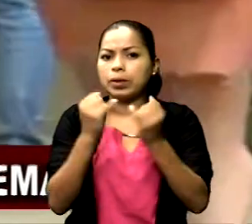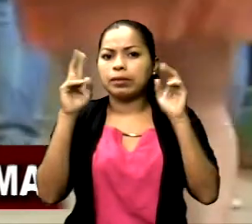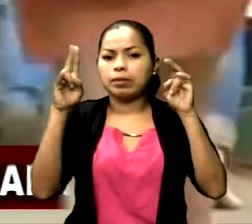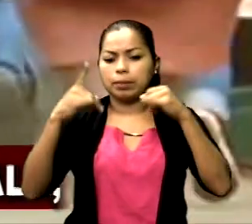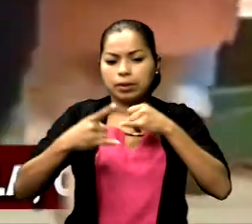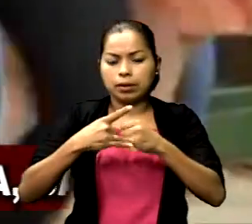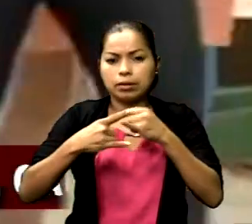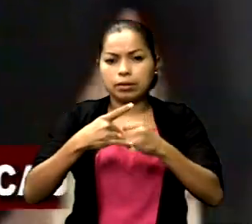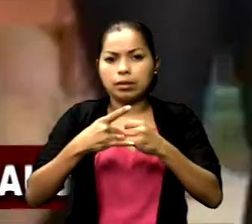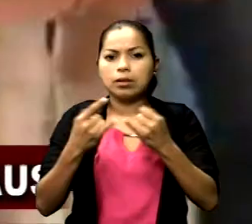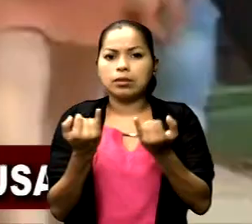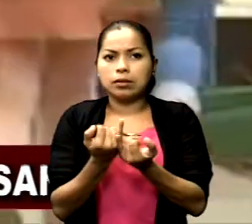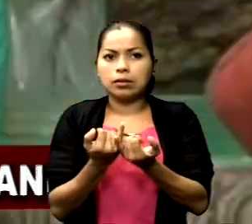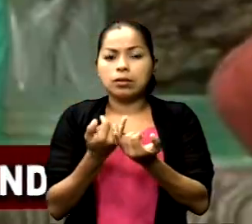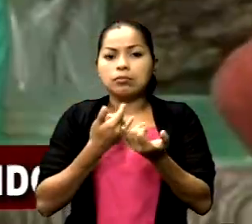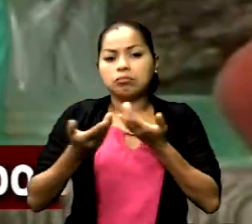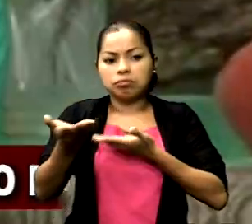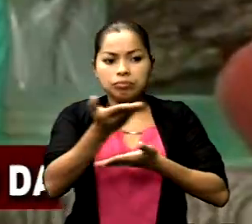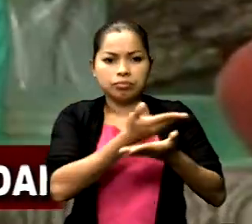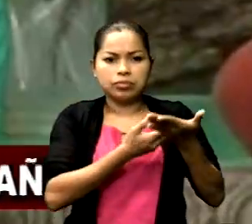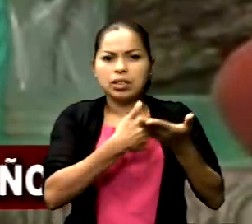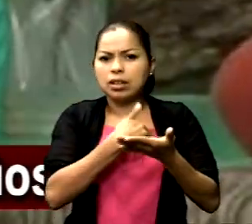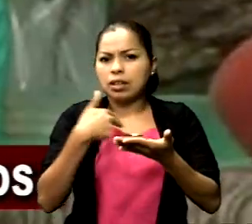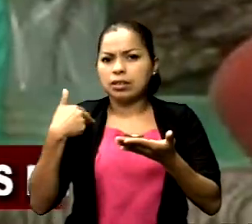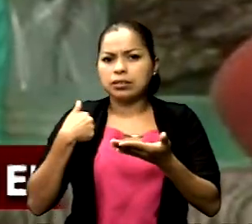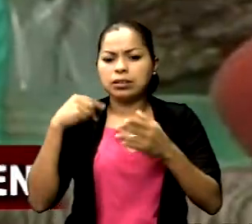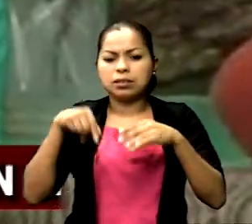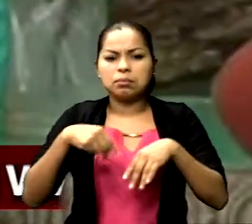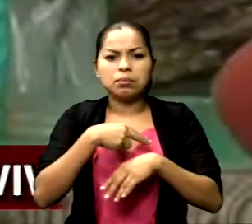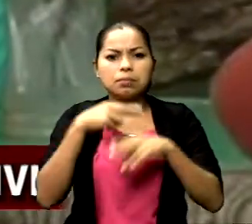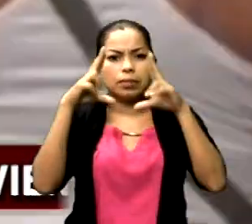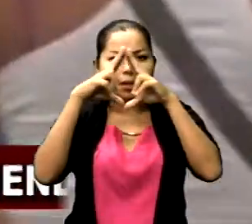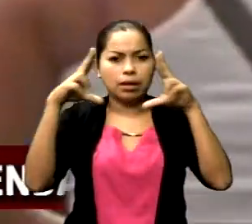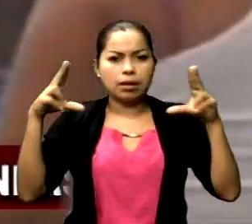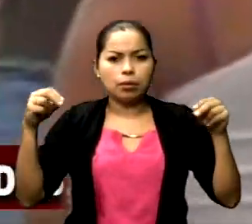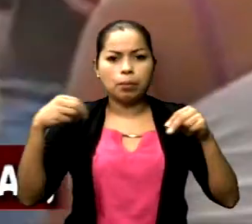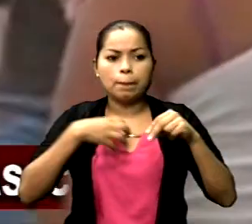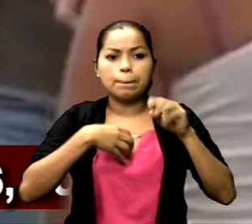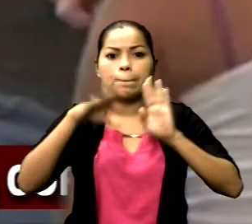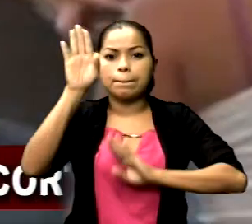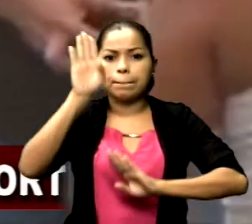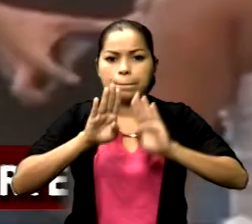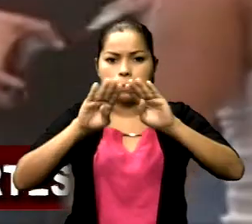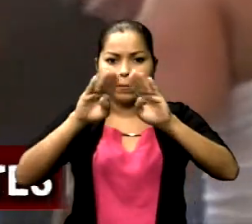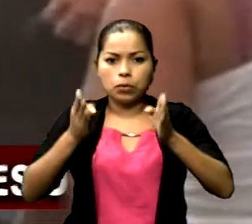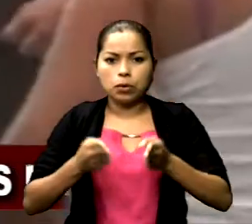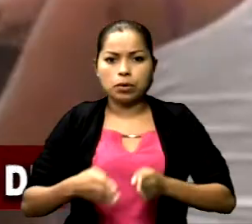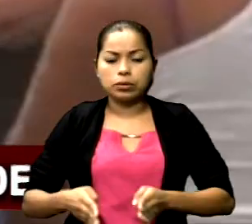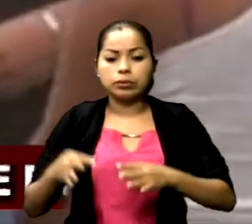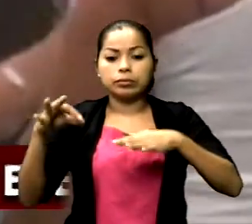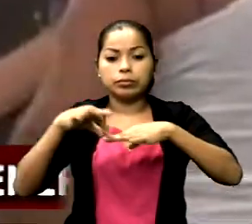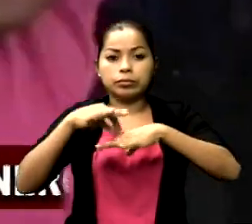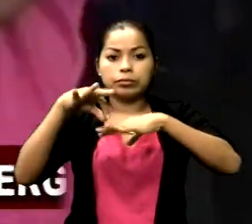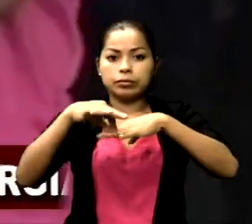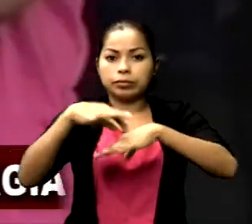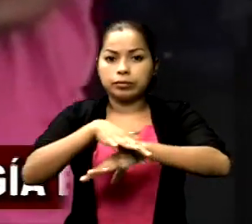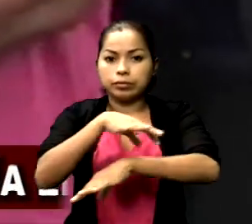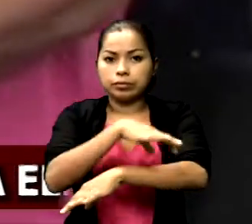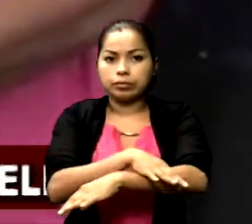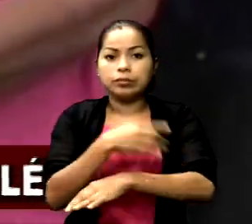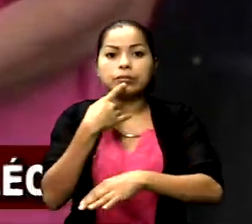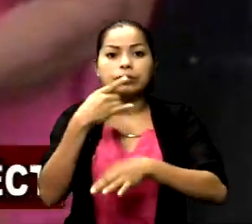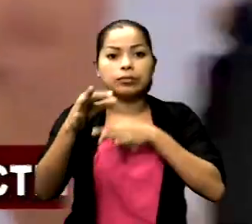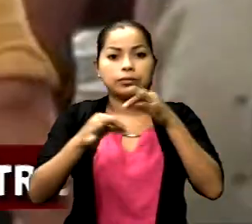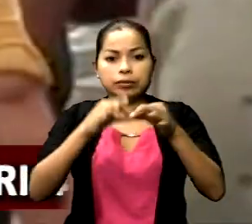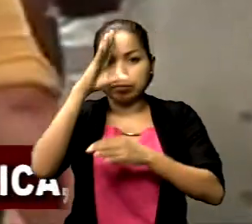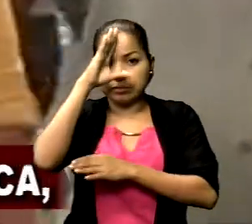género y a la vez se compartirán los avances de Nicaragua en el protagonismo de las mujeres. La compañera Rosario detalló